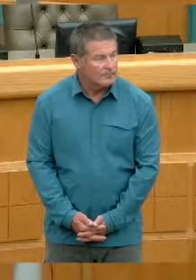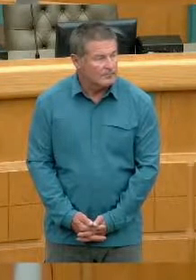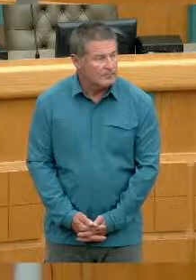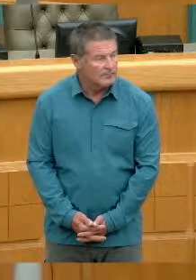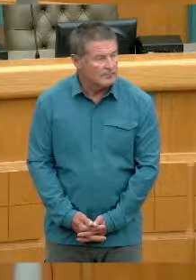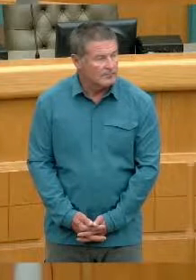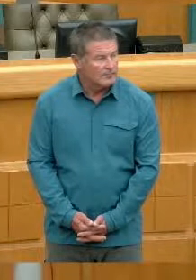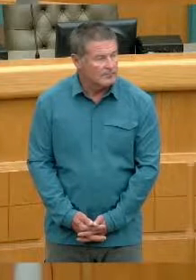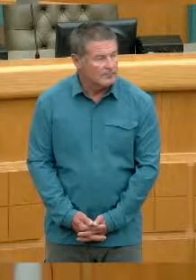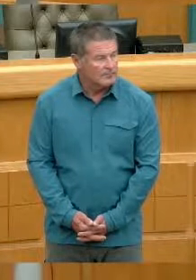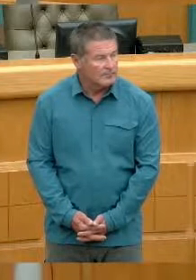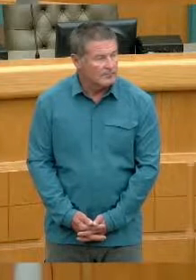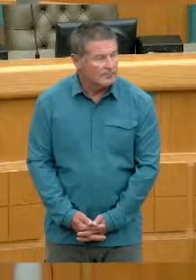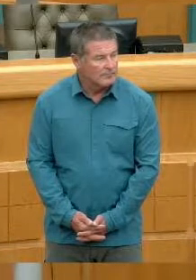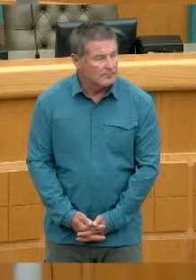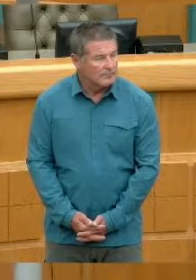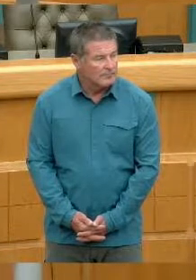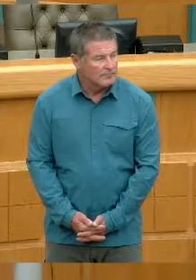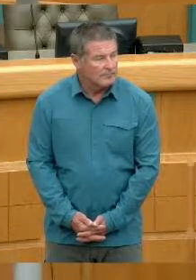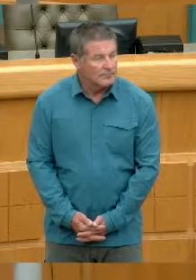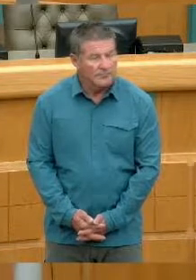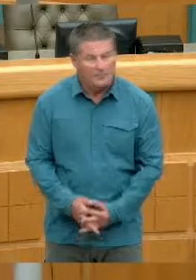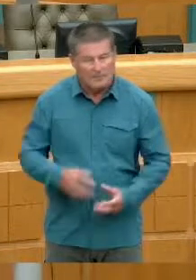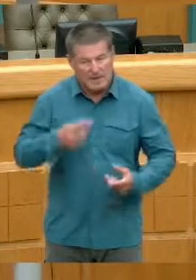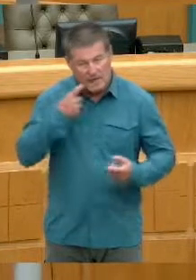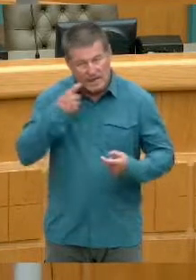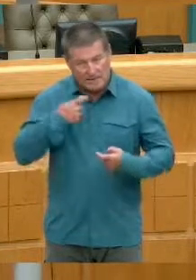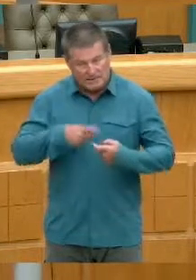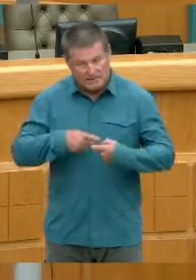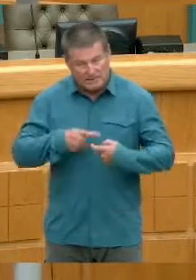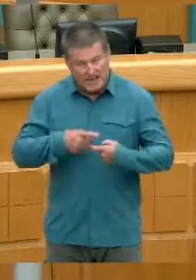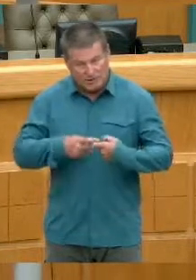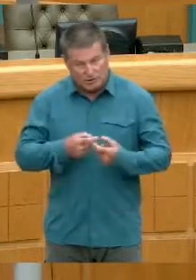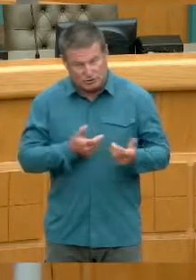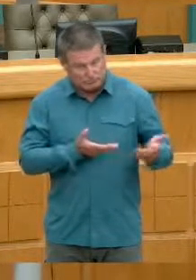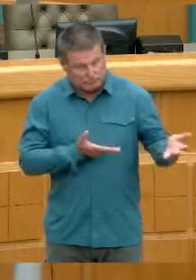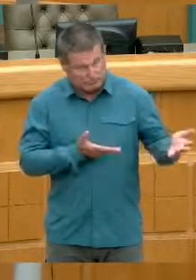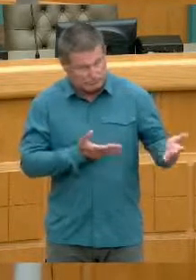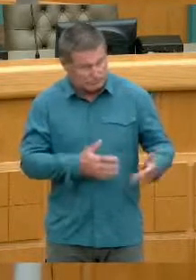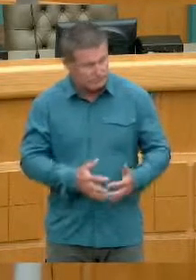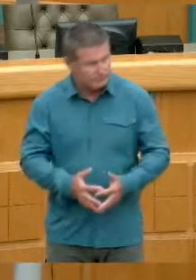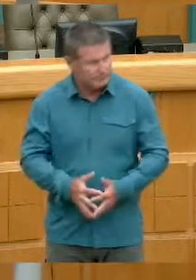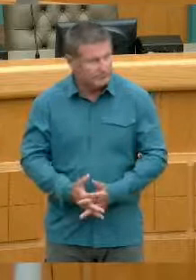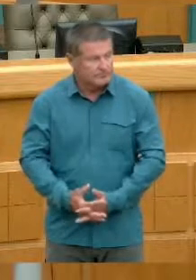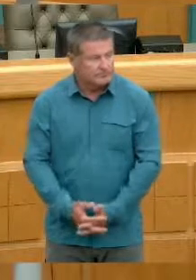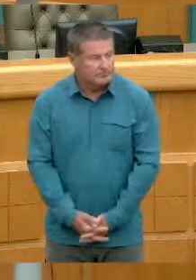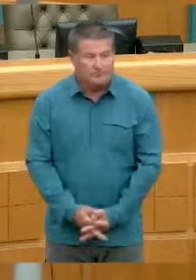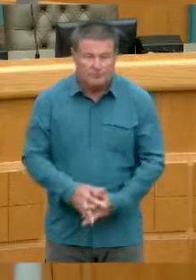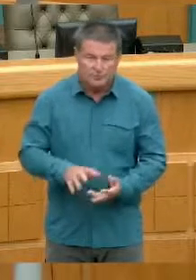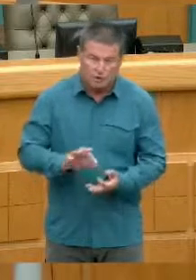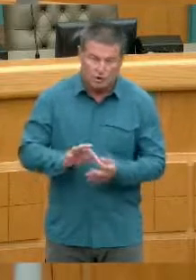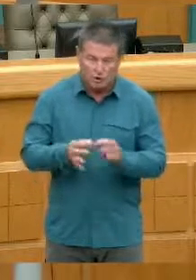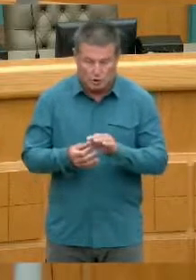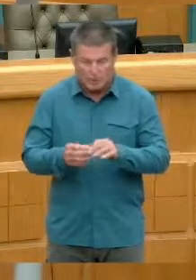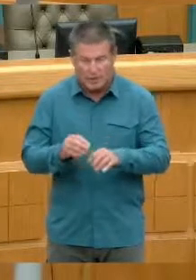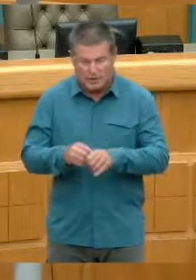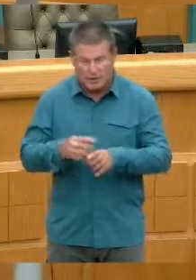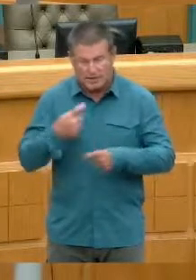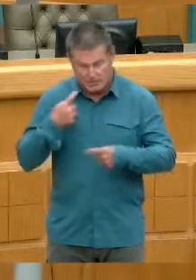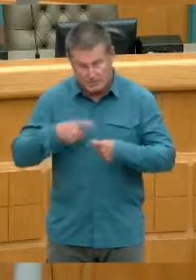en las últimas 24 horas no se han reportado casos nuevos confirmados por el coronavirus, haciendo un total de 260